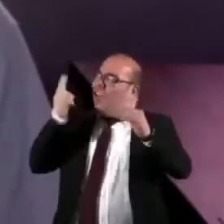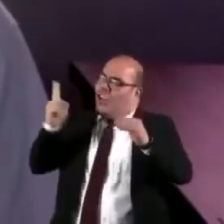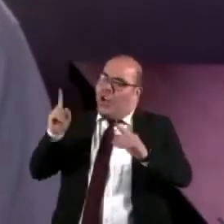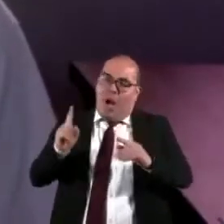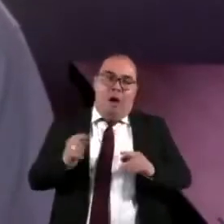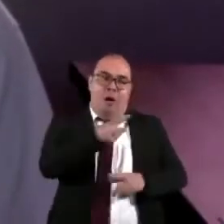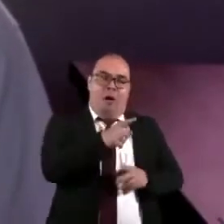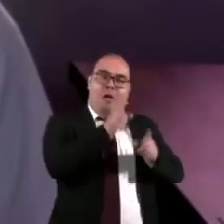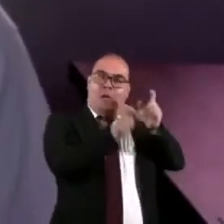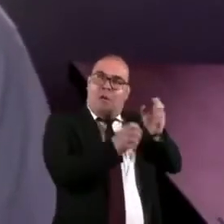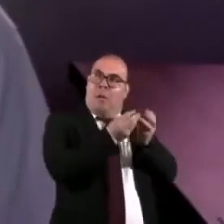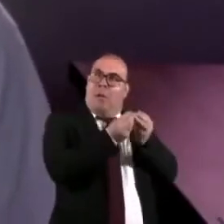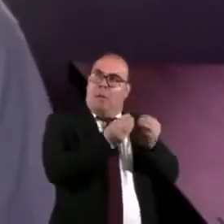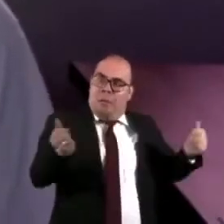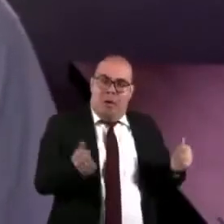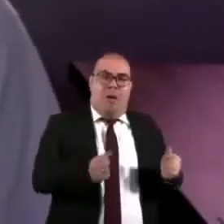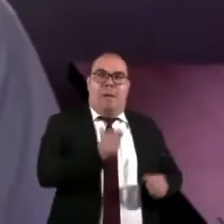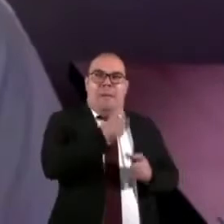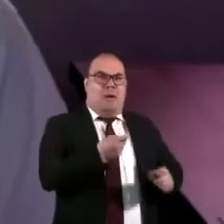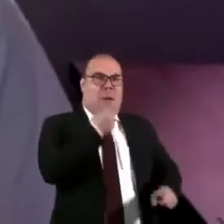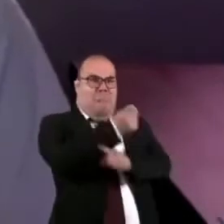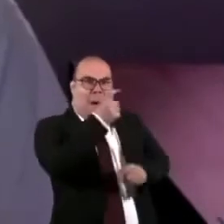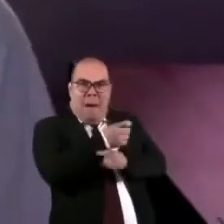desaparecidos, comienza a saber de asesinatos,